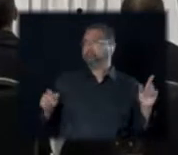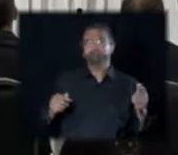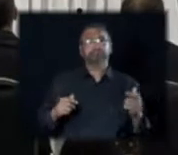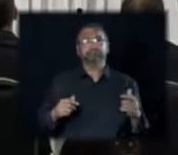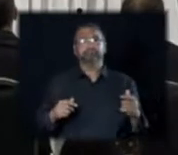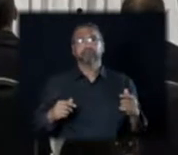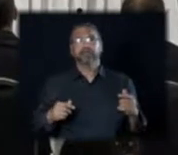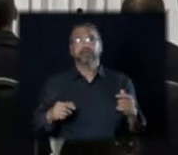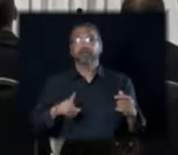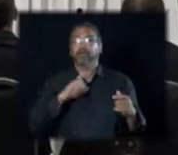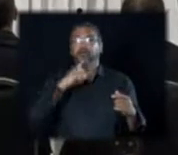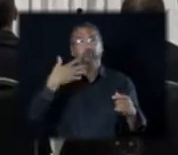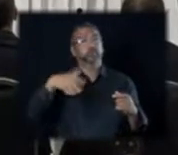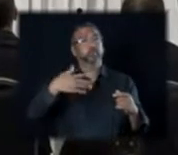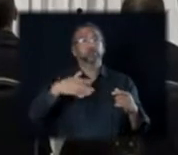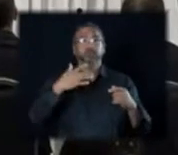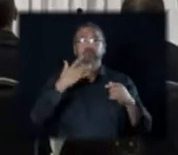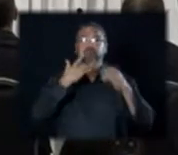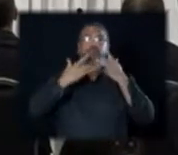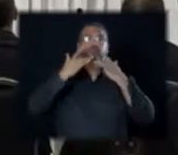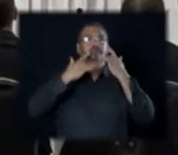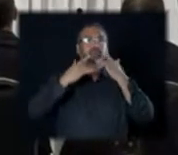coincidir en que es